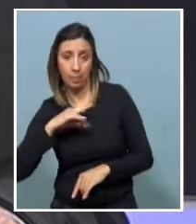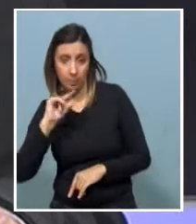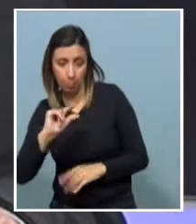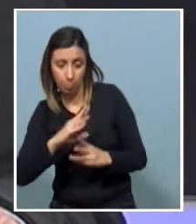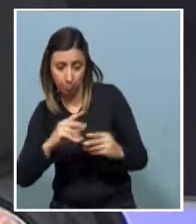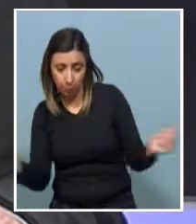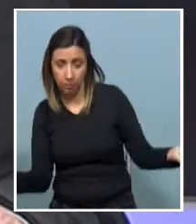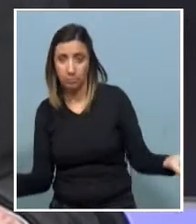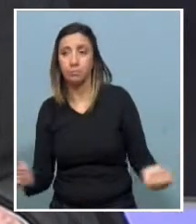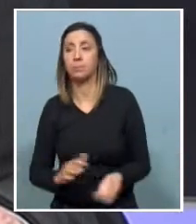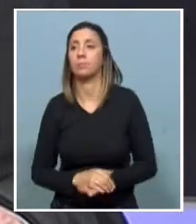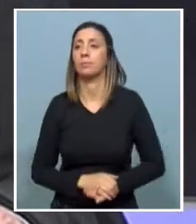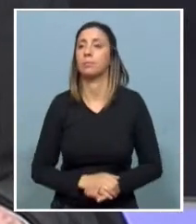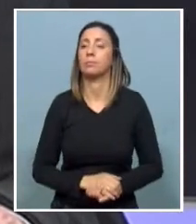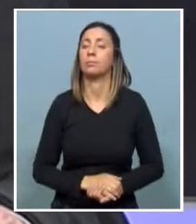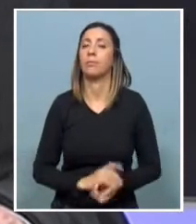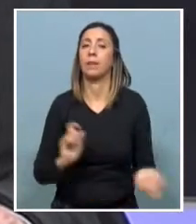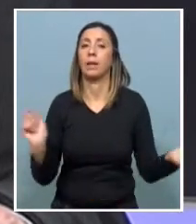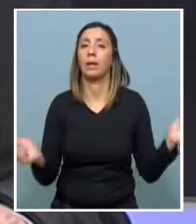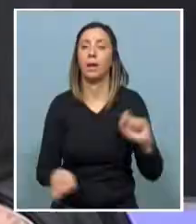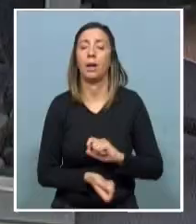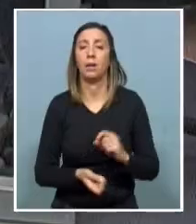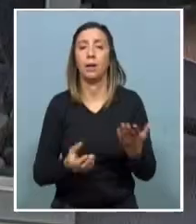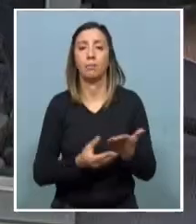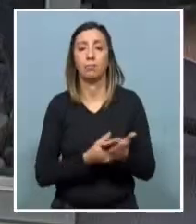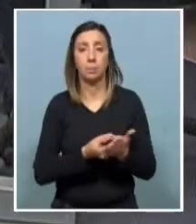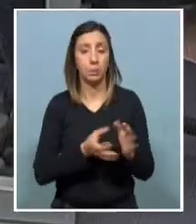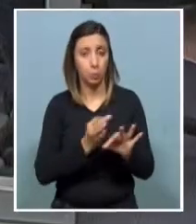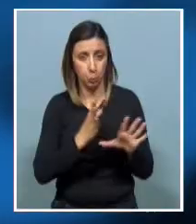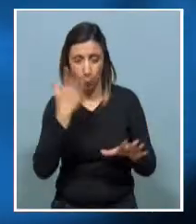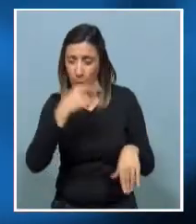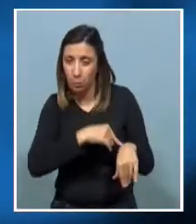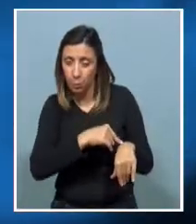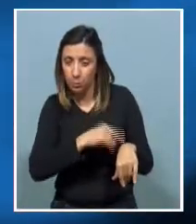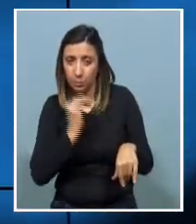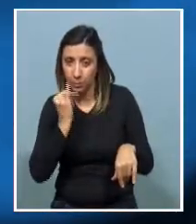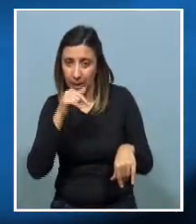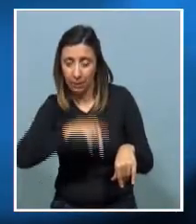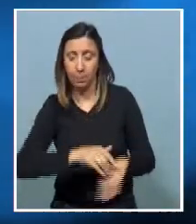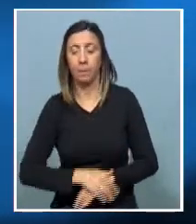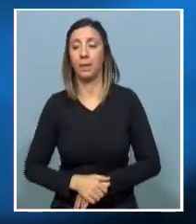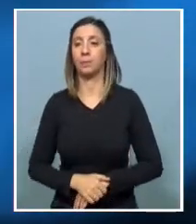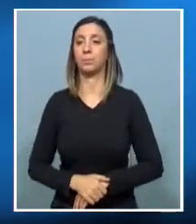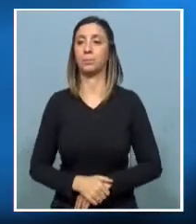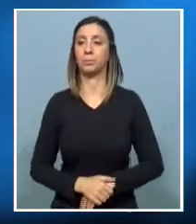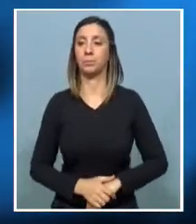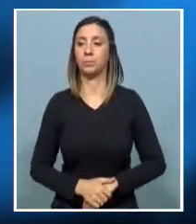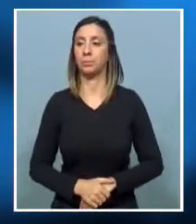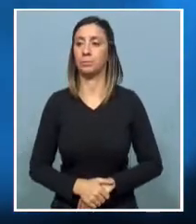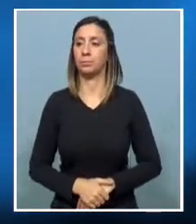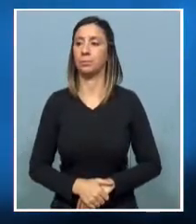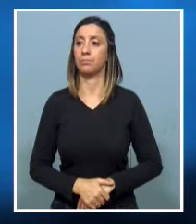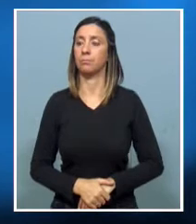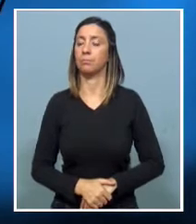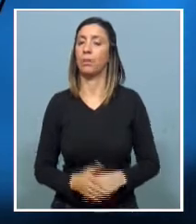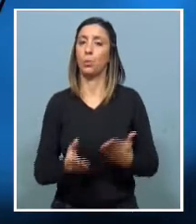en el proceso de adjudicación. Bien, vamos ahora entonces con las obras proyectadas en educación. En estos últimos minutitos que nos quedan aquí al aire, en la pantalla de Canal 3, estamos en